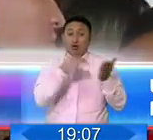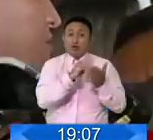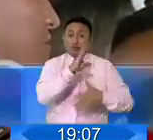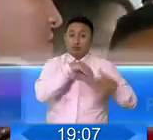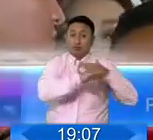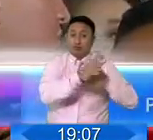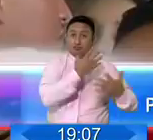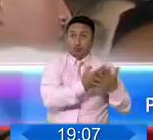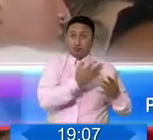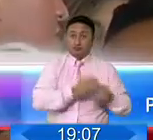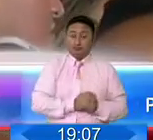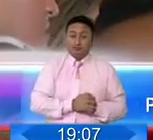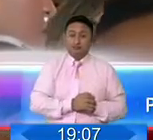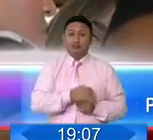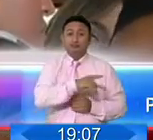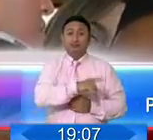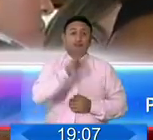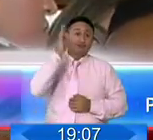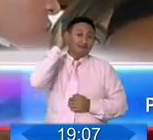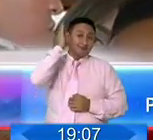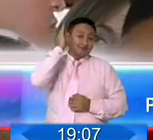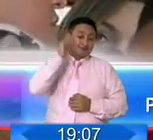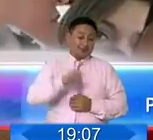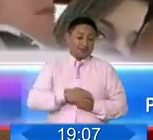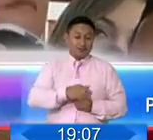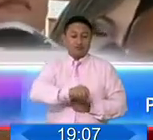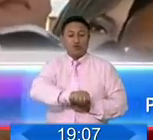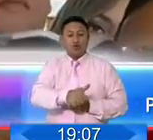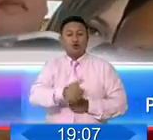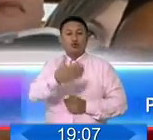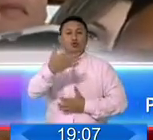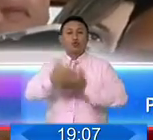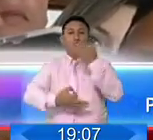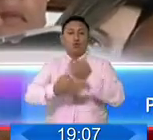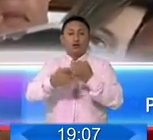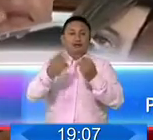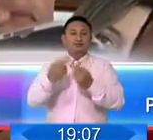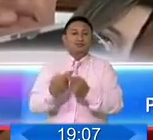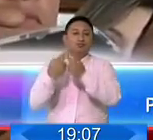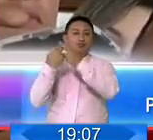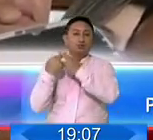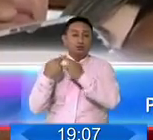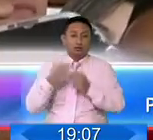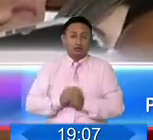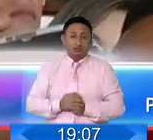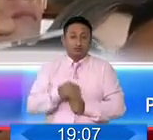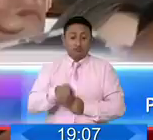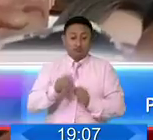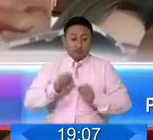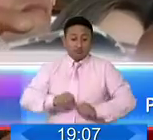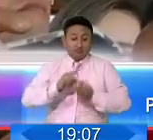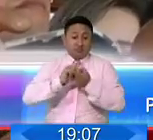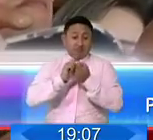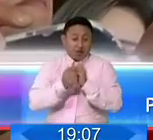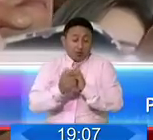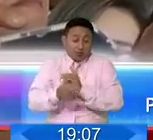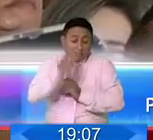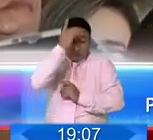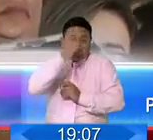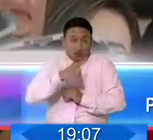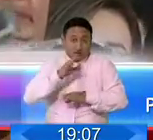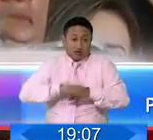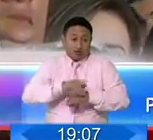doctora Salazar implica también que sea otro juez el que se encargue del caso y adopte las medidas que crea pertinente en